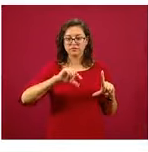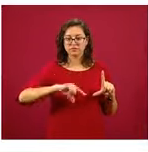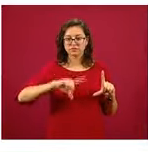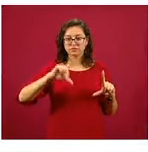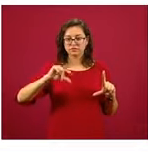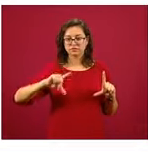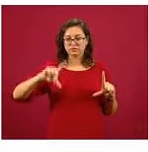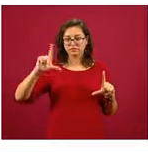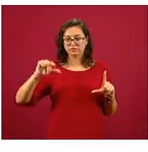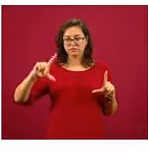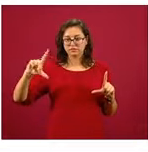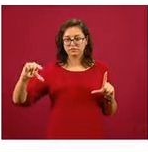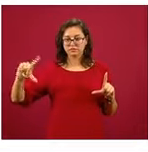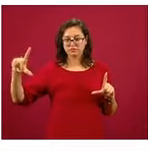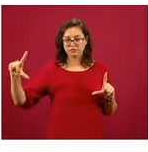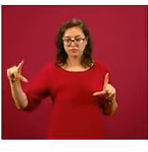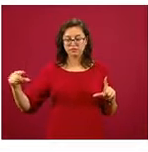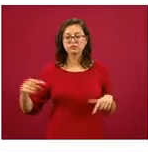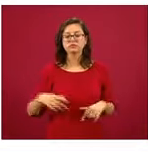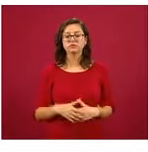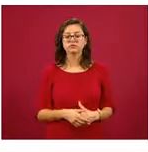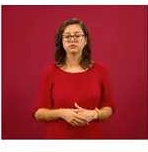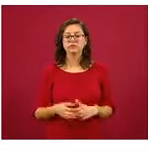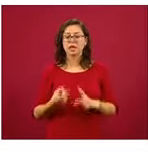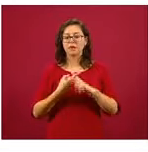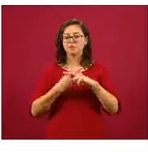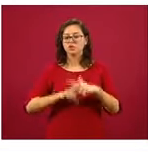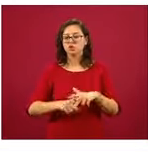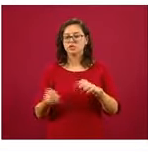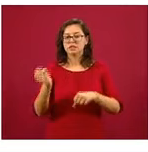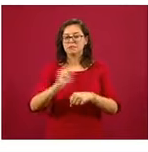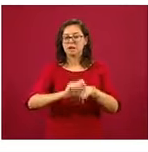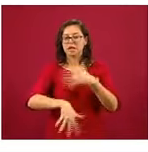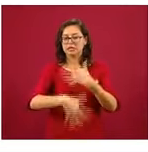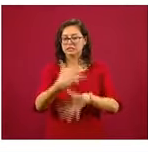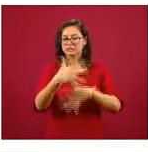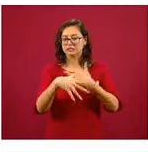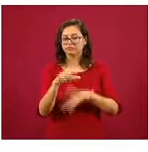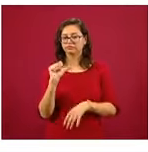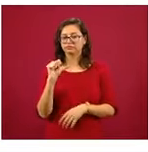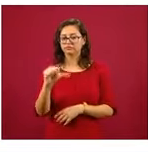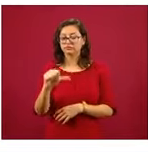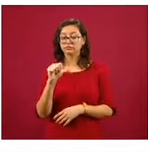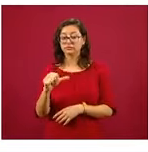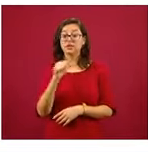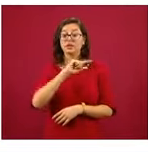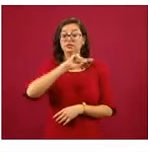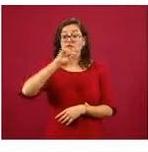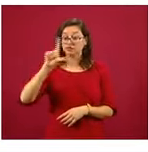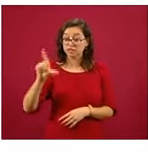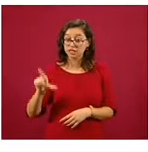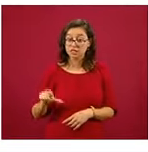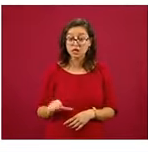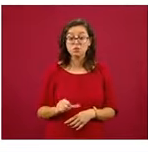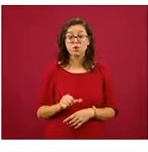columnas apiladas, prácticamente un inicio de la 15-16 y un incremento prácticamente para todas las